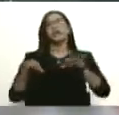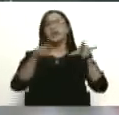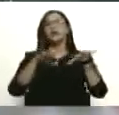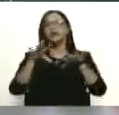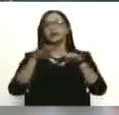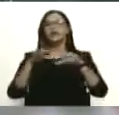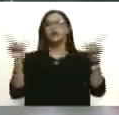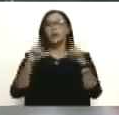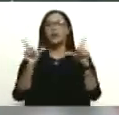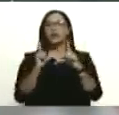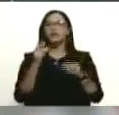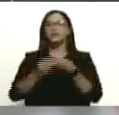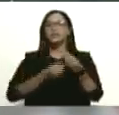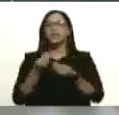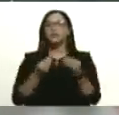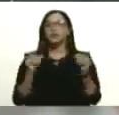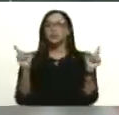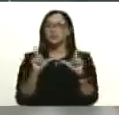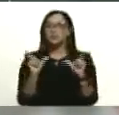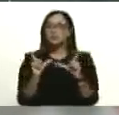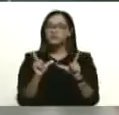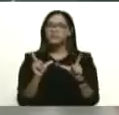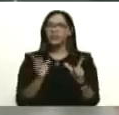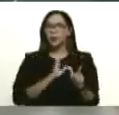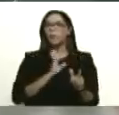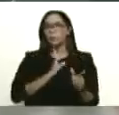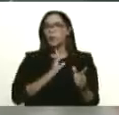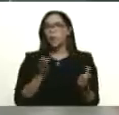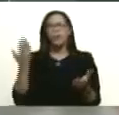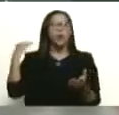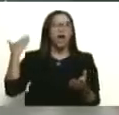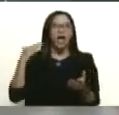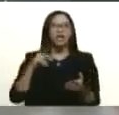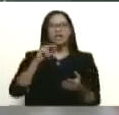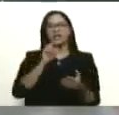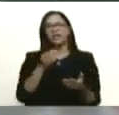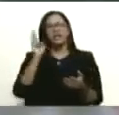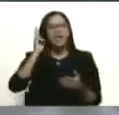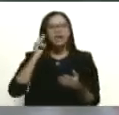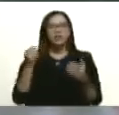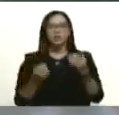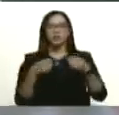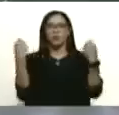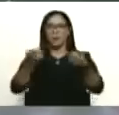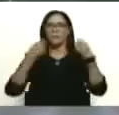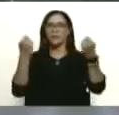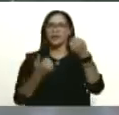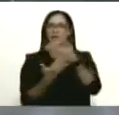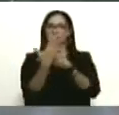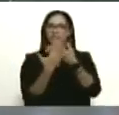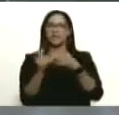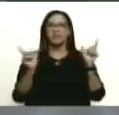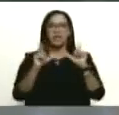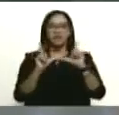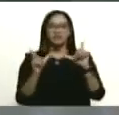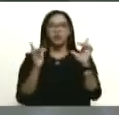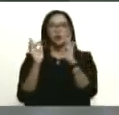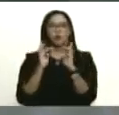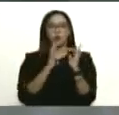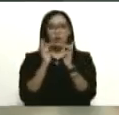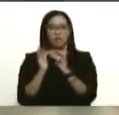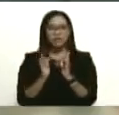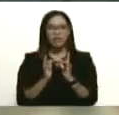unos medios que eran los medios que había en la época, radio, prensa escrita y televisión conectada con